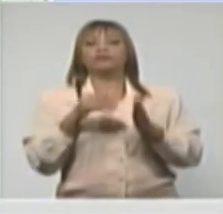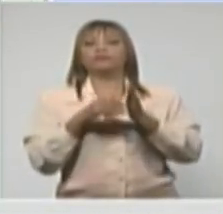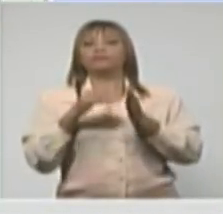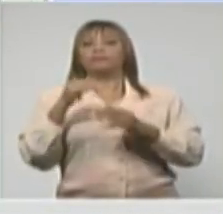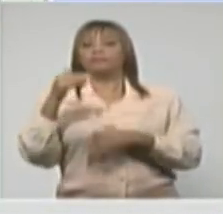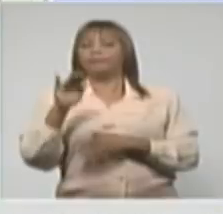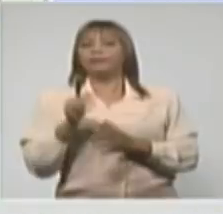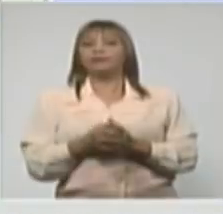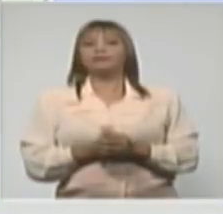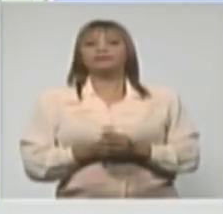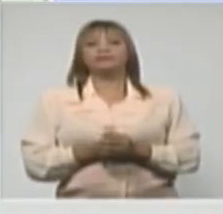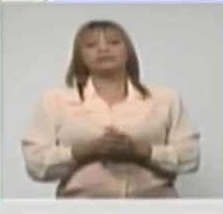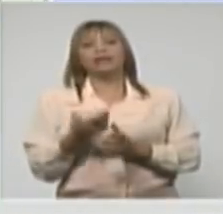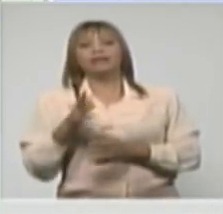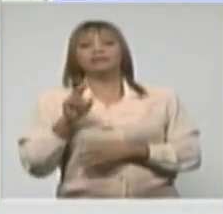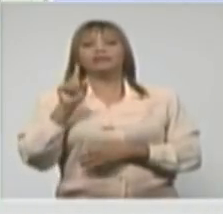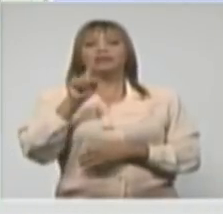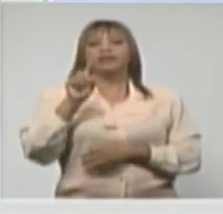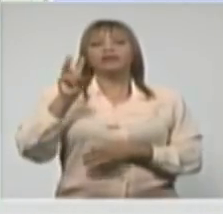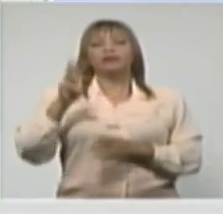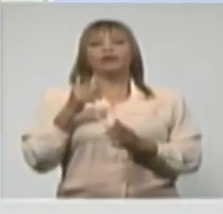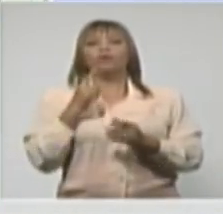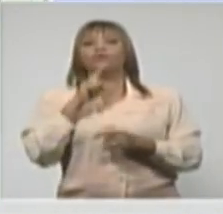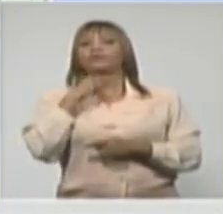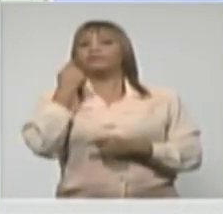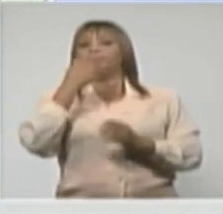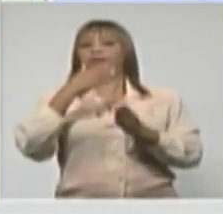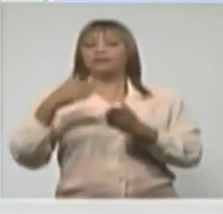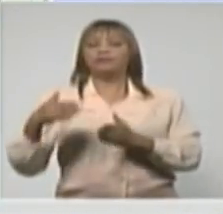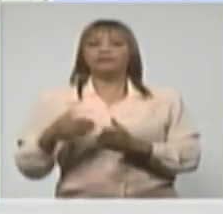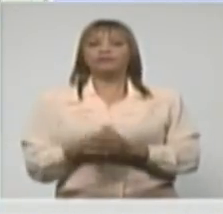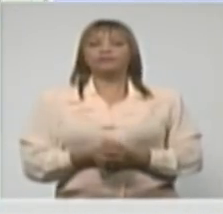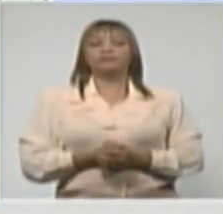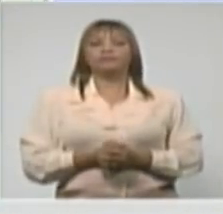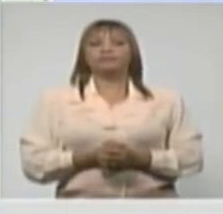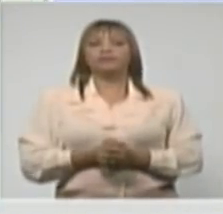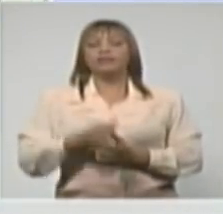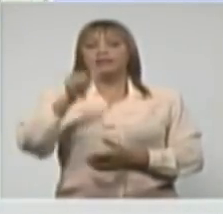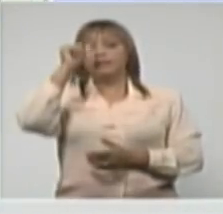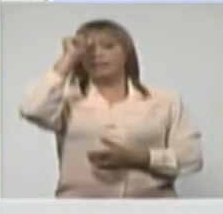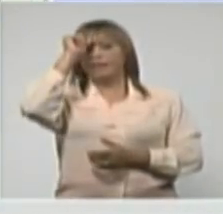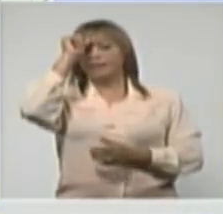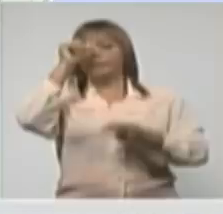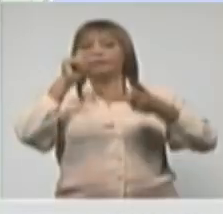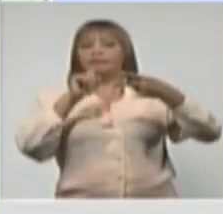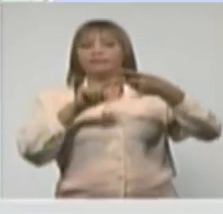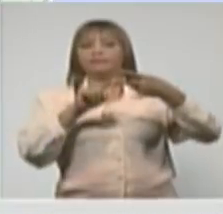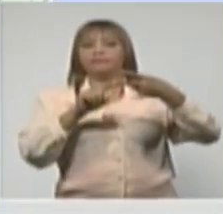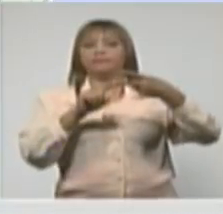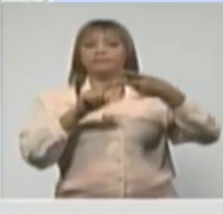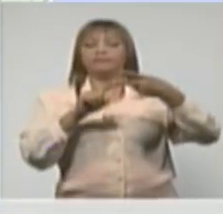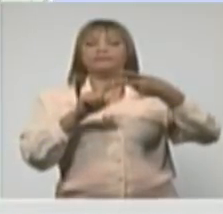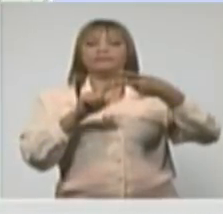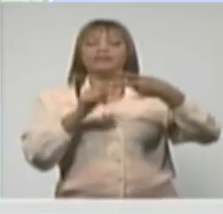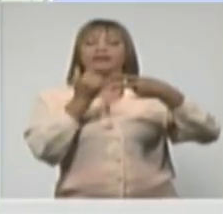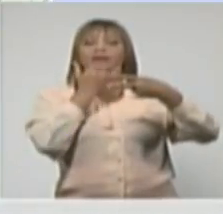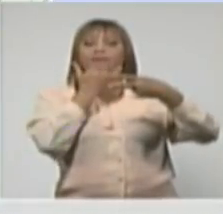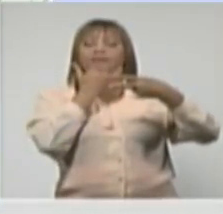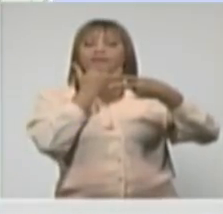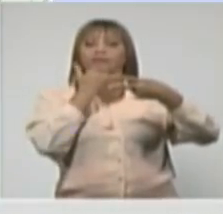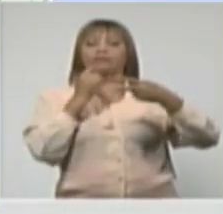211.000 personas fallecidas. La India en segundo lugar con una afectación